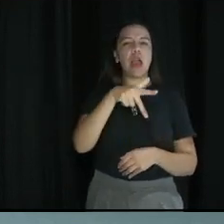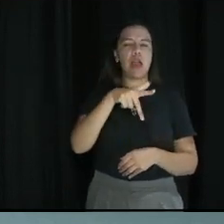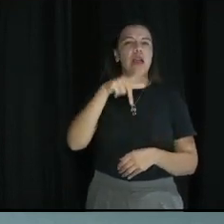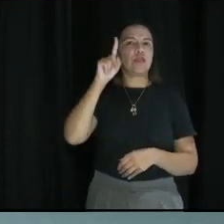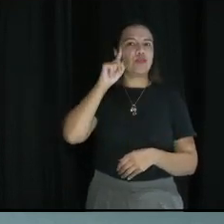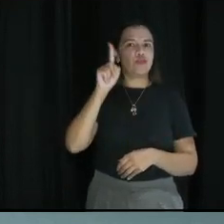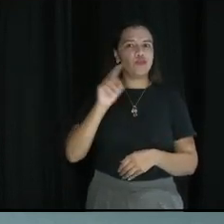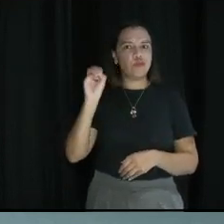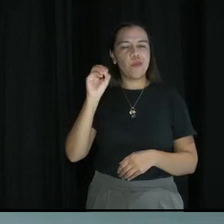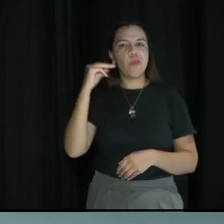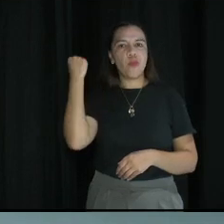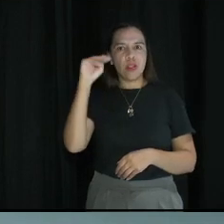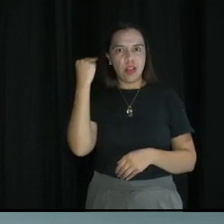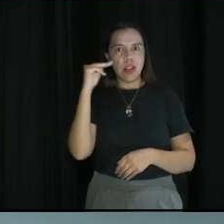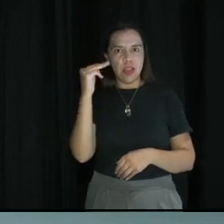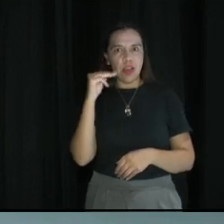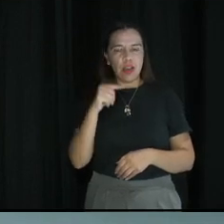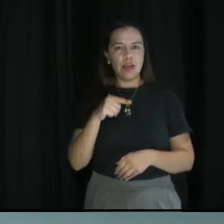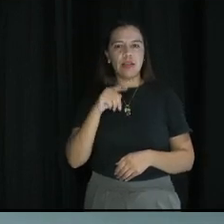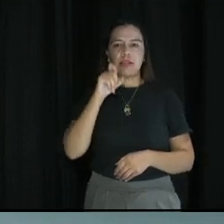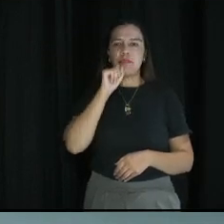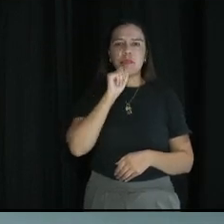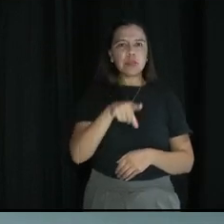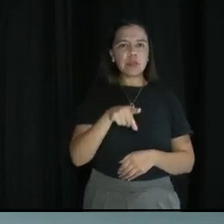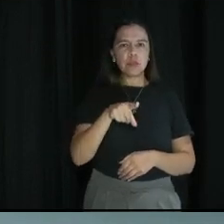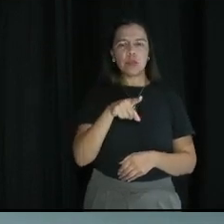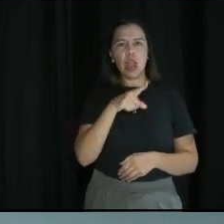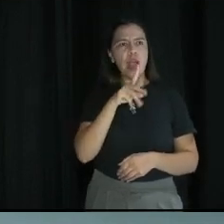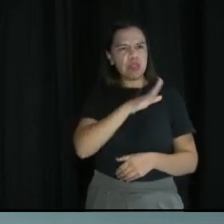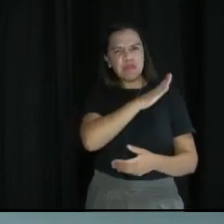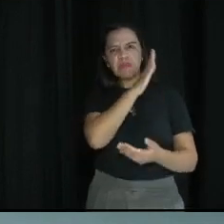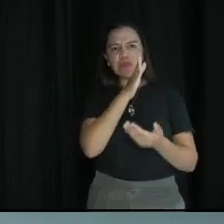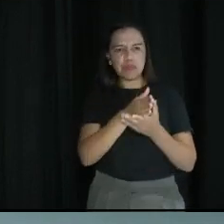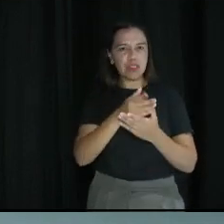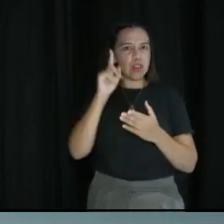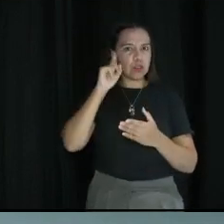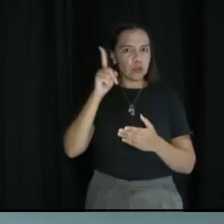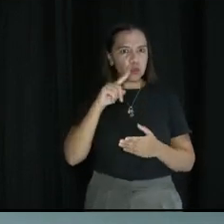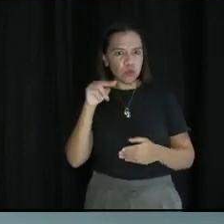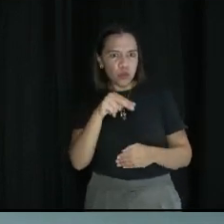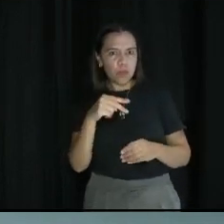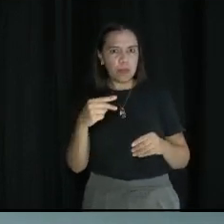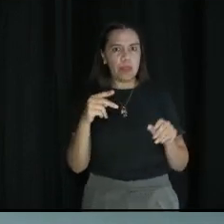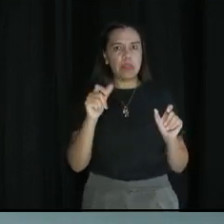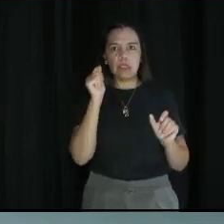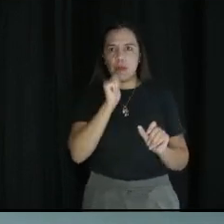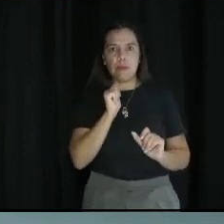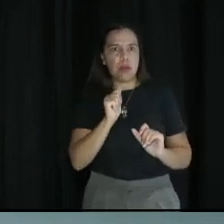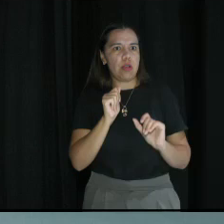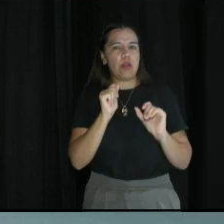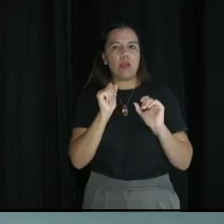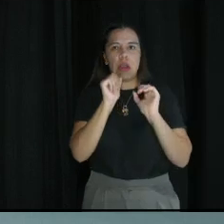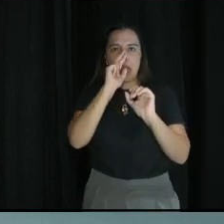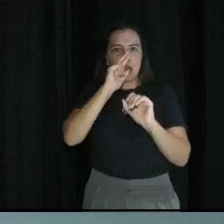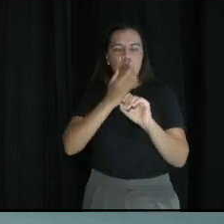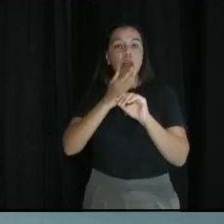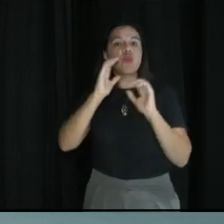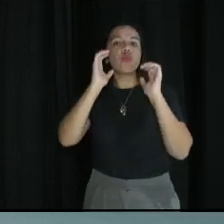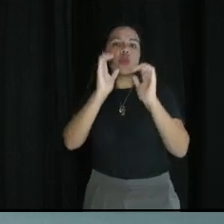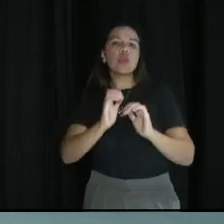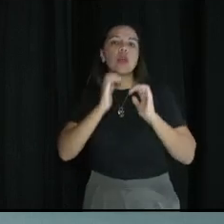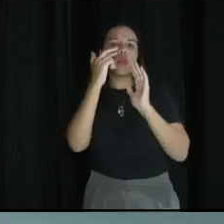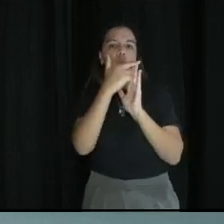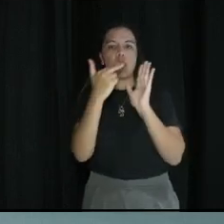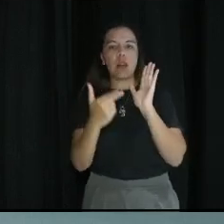nosotros nos constituimos en el mismo lugar, obviamente cuidando los protocolos de actuación de ellos. ¿Por qué? Porque el ejemplar estaba en una